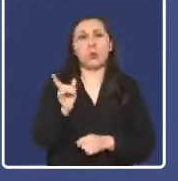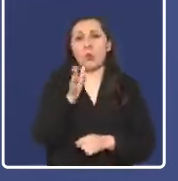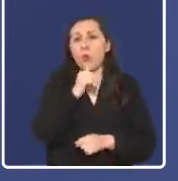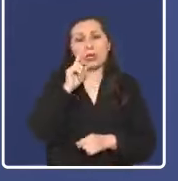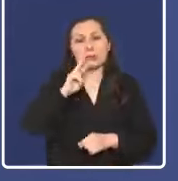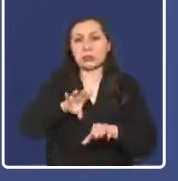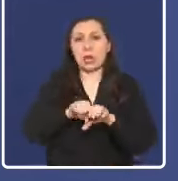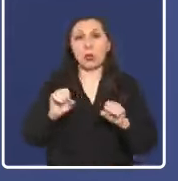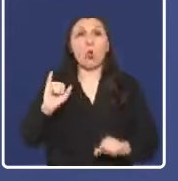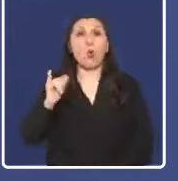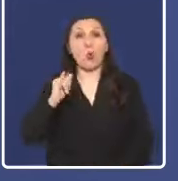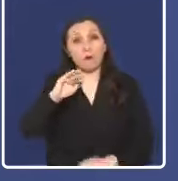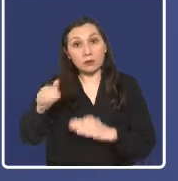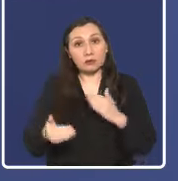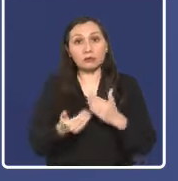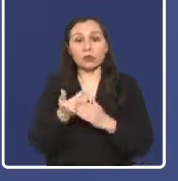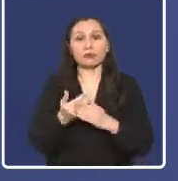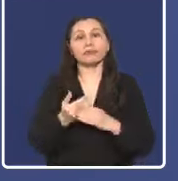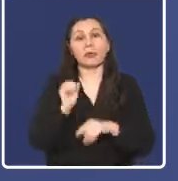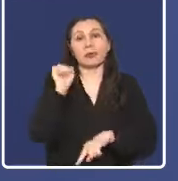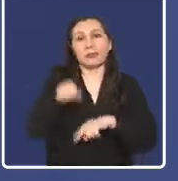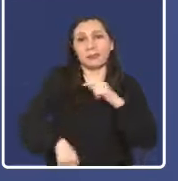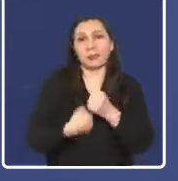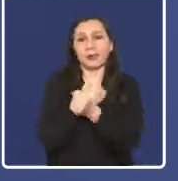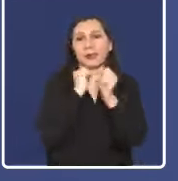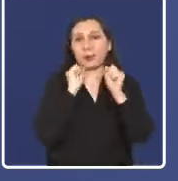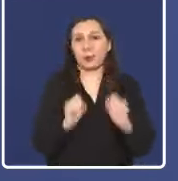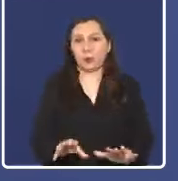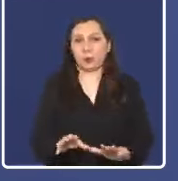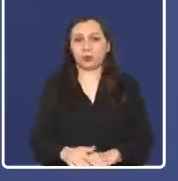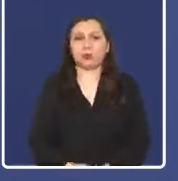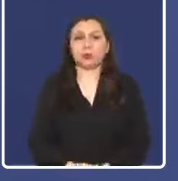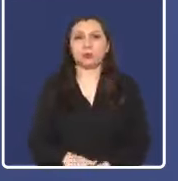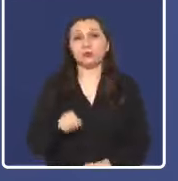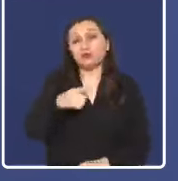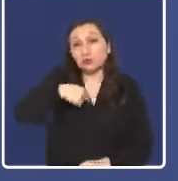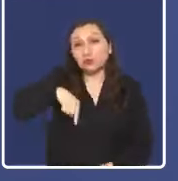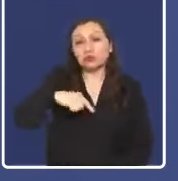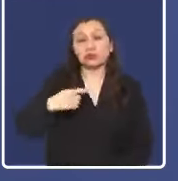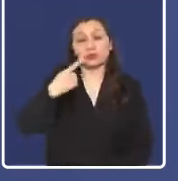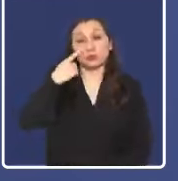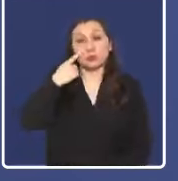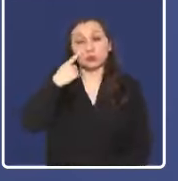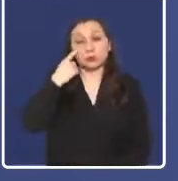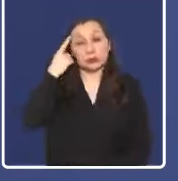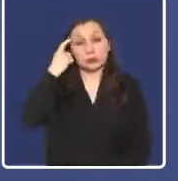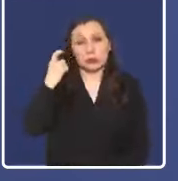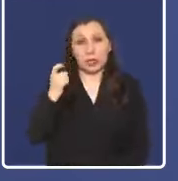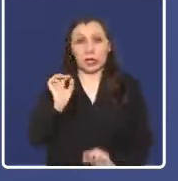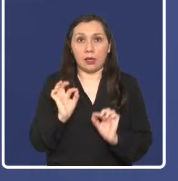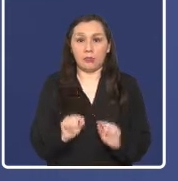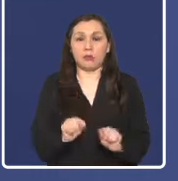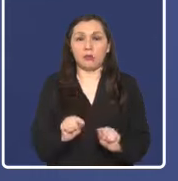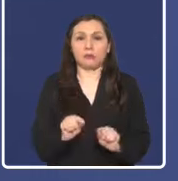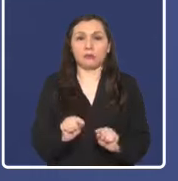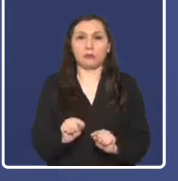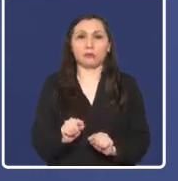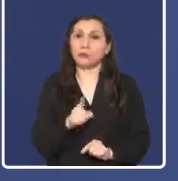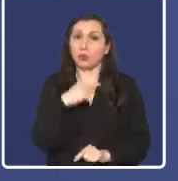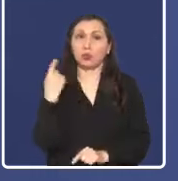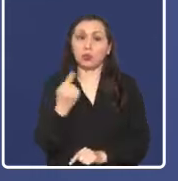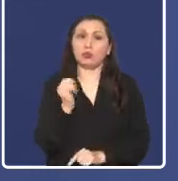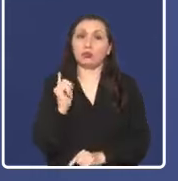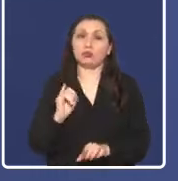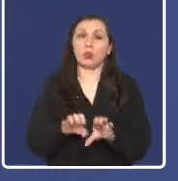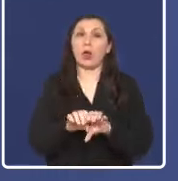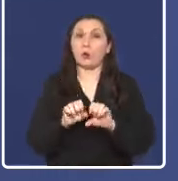desacuerdo el día jueves. Su renuncia consideramos, y en esto estamos todos